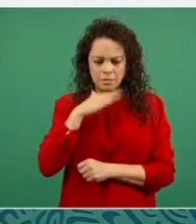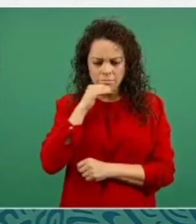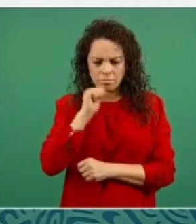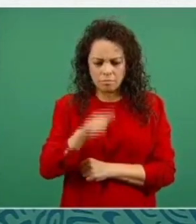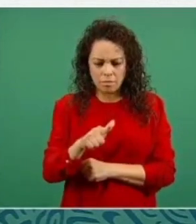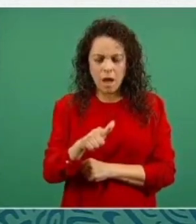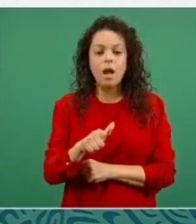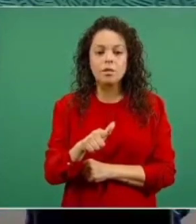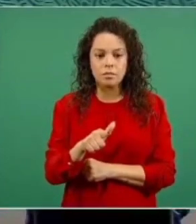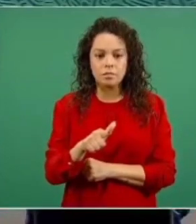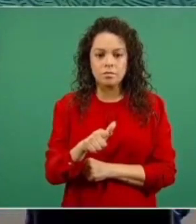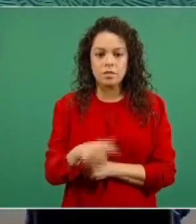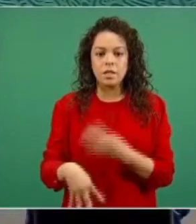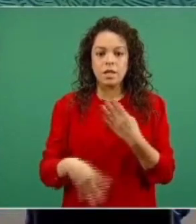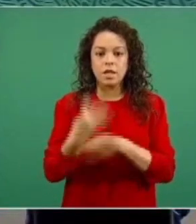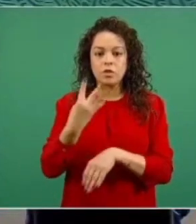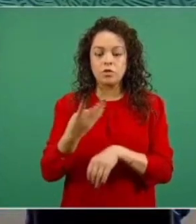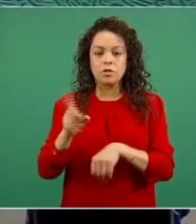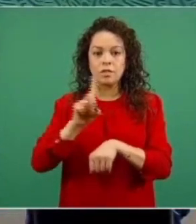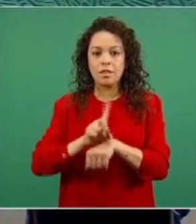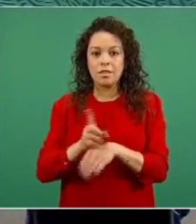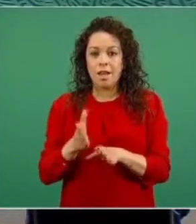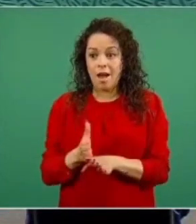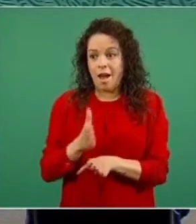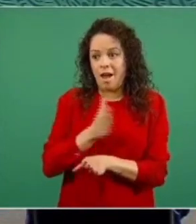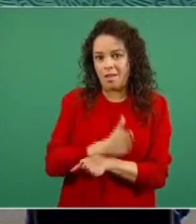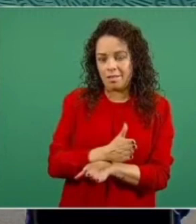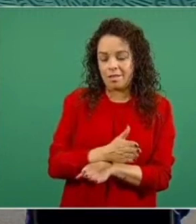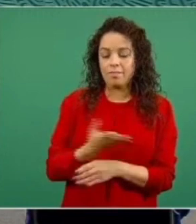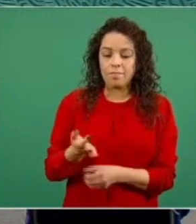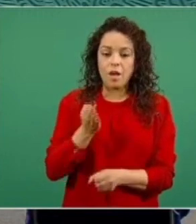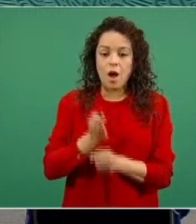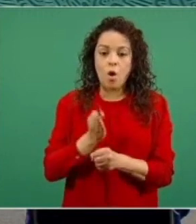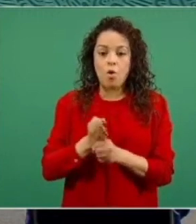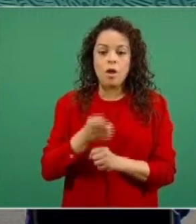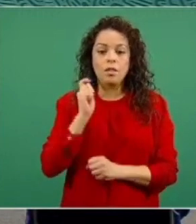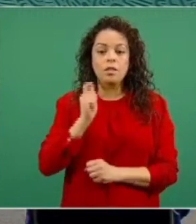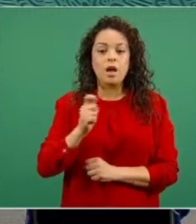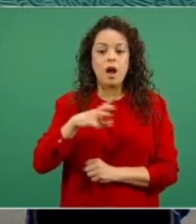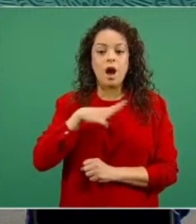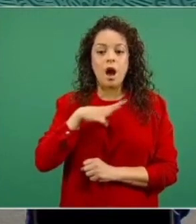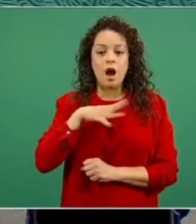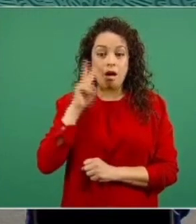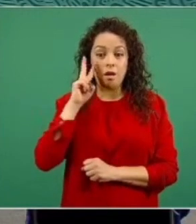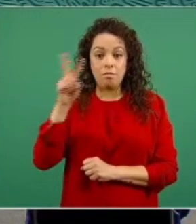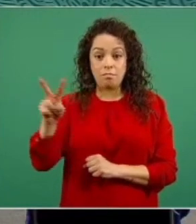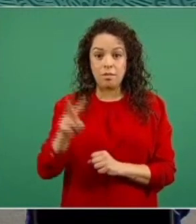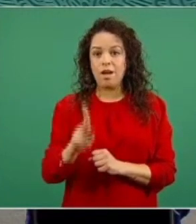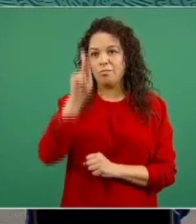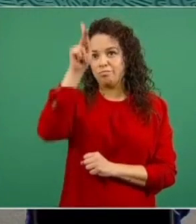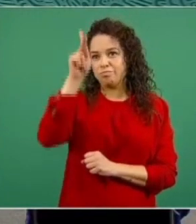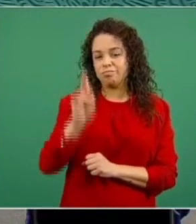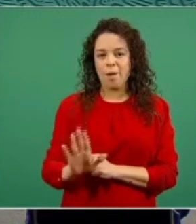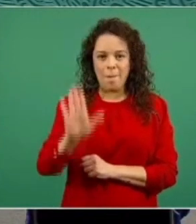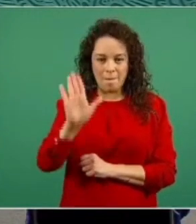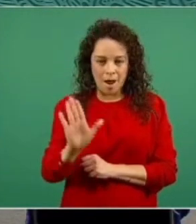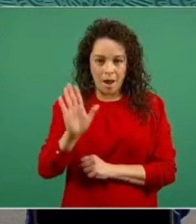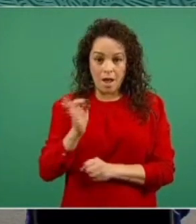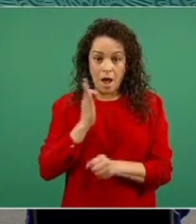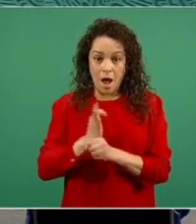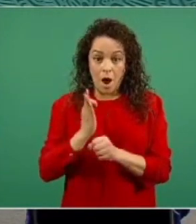días antes de esto, y ahorita tenemos, pues como siempre ha sido un espejo, y ahorita tenemos un total de